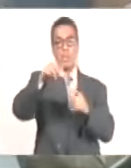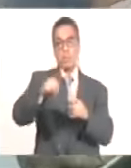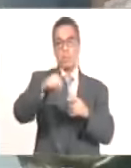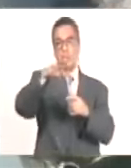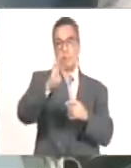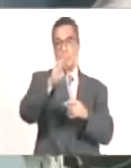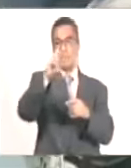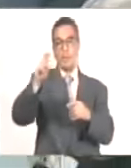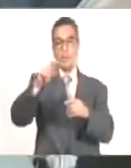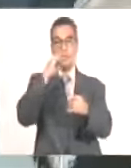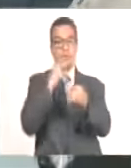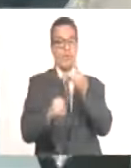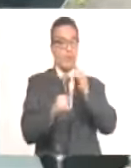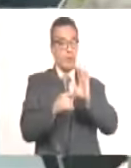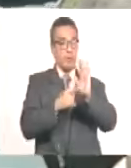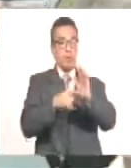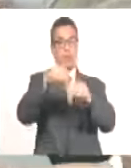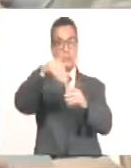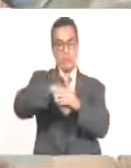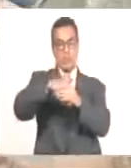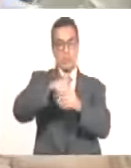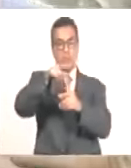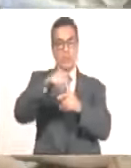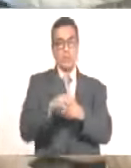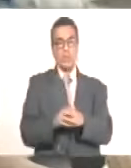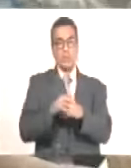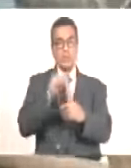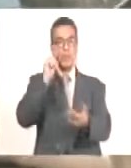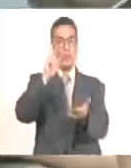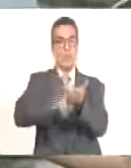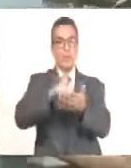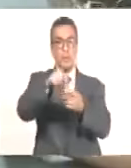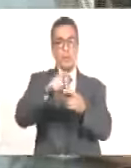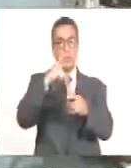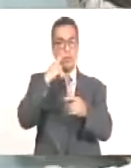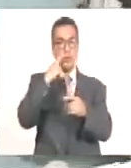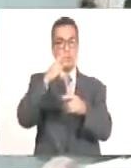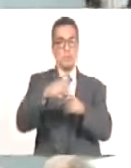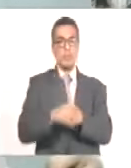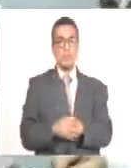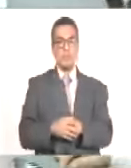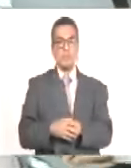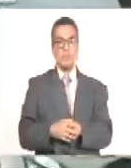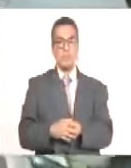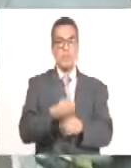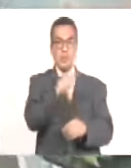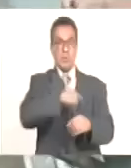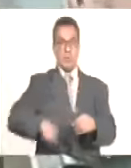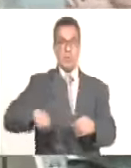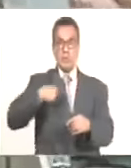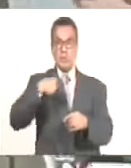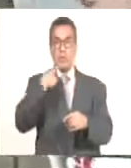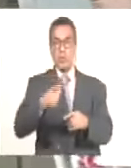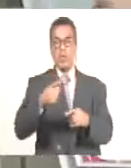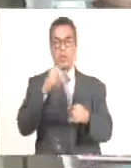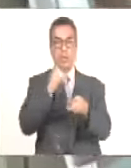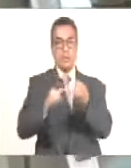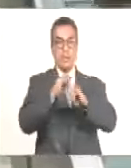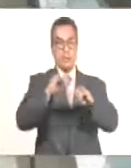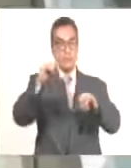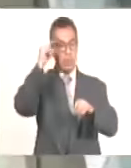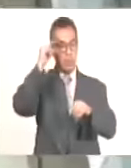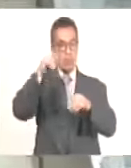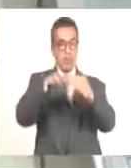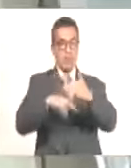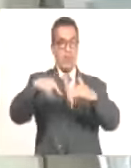Marifred Rodríguez. Finalizada la intervención y sometido a votación, resultó aprobado por mayoría calificada. El presidente señaló que agotada la agenda del día,